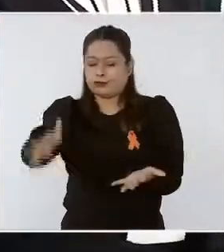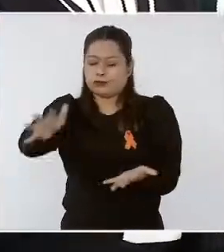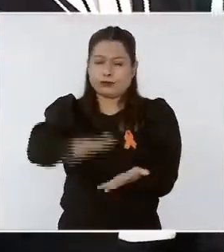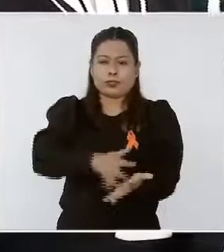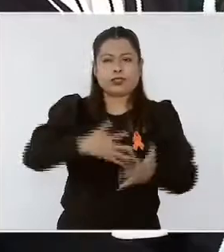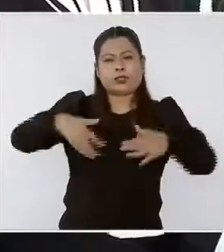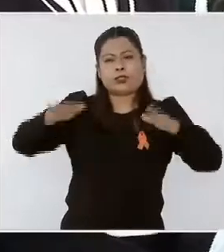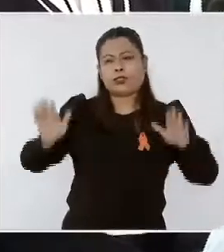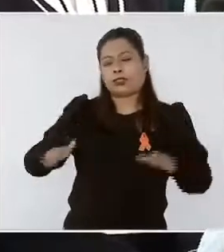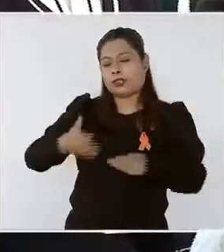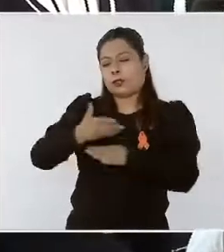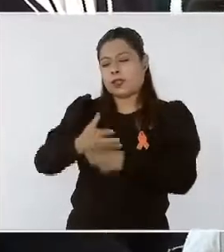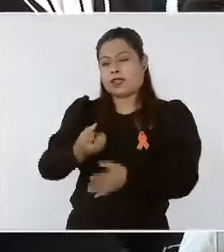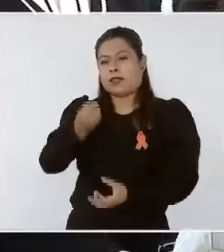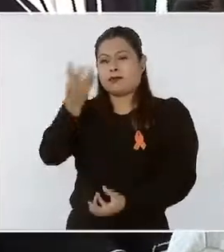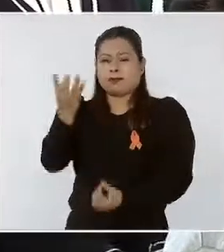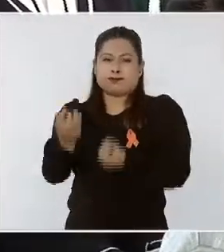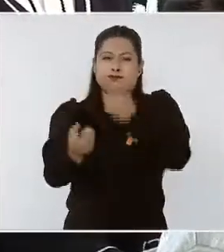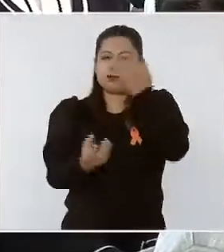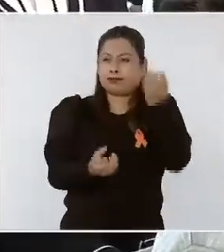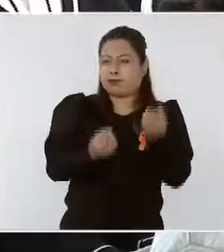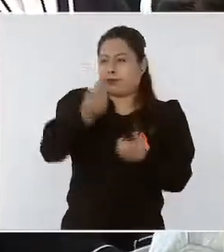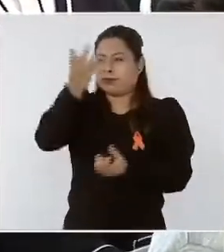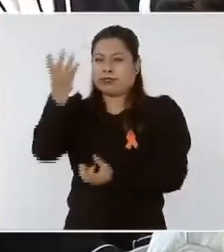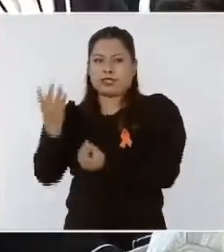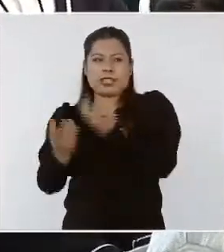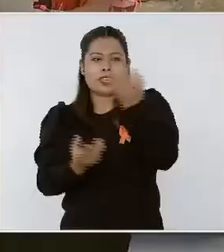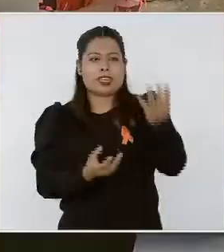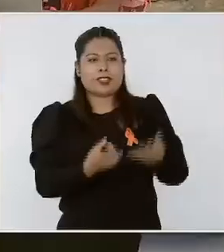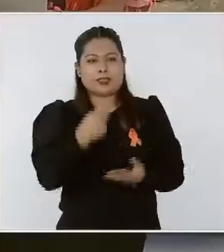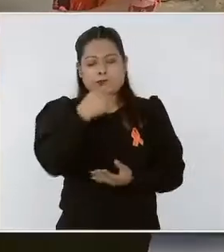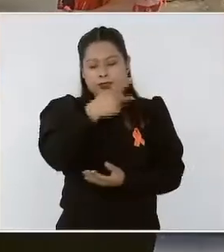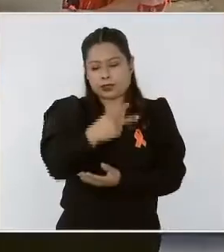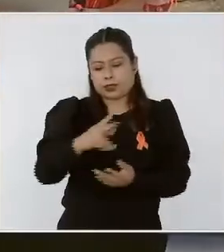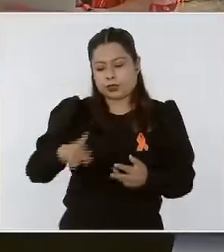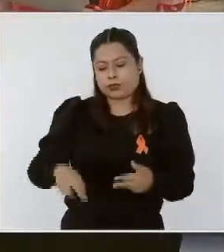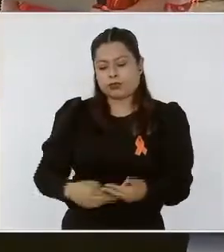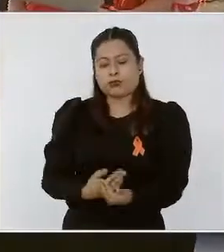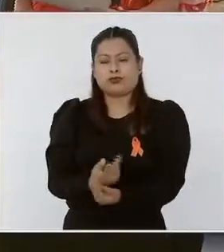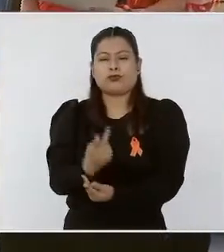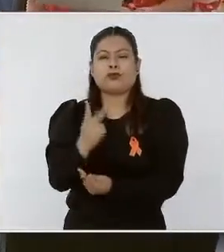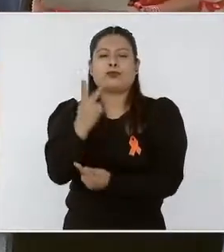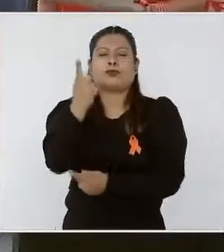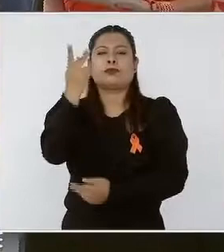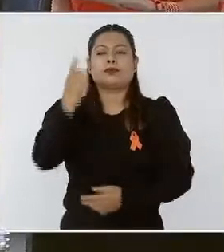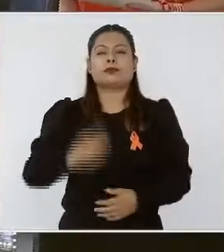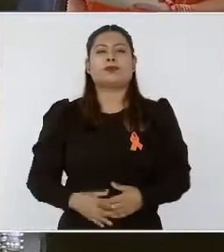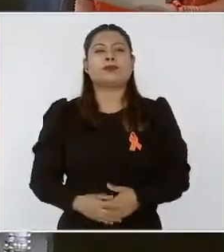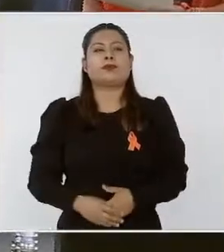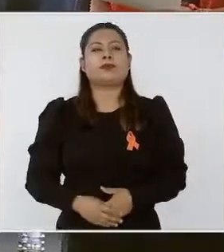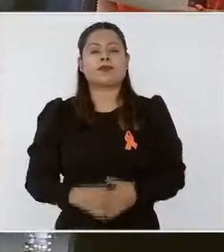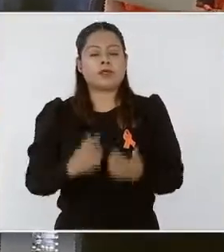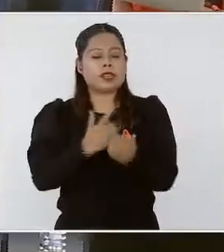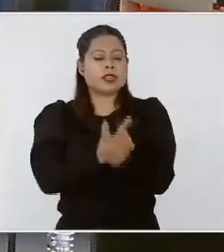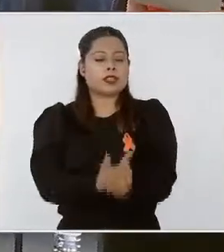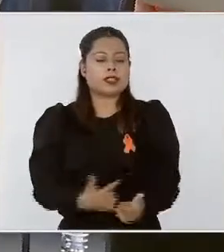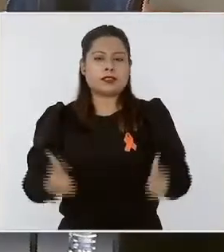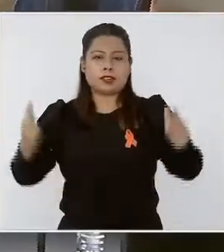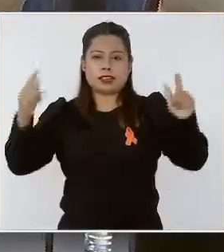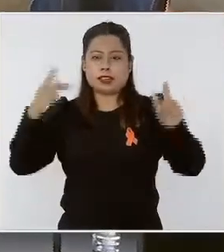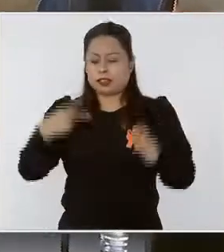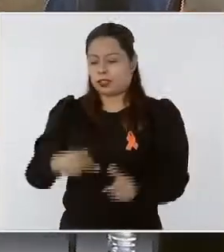cual blancas palomas, idioma heredado de tus raíces. Al liberarte de